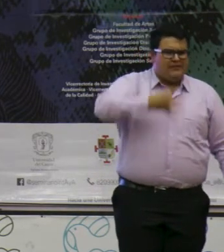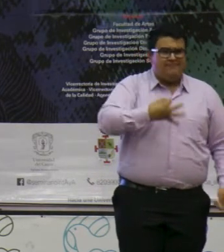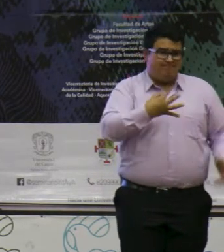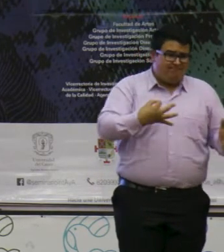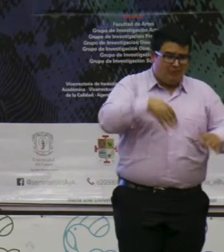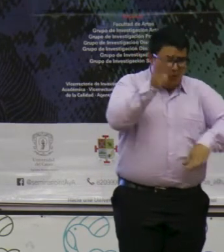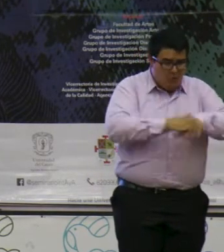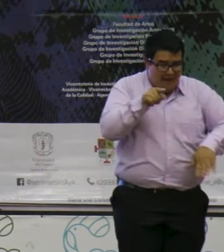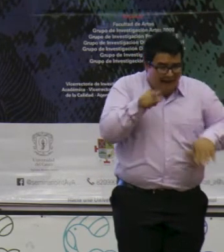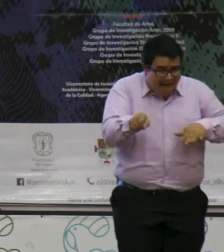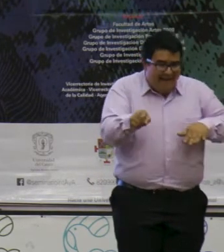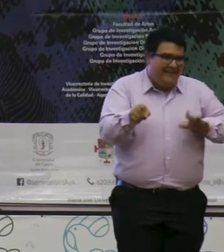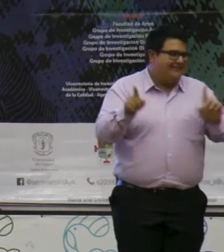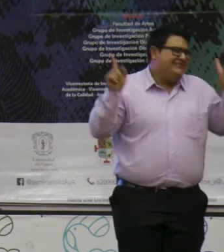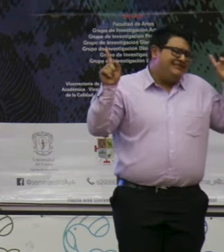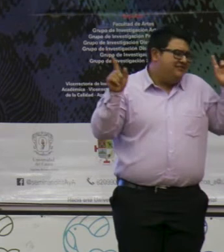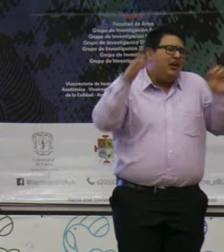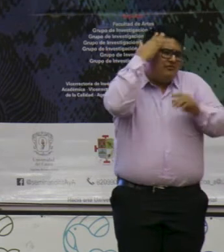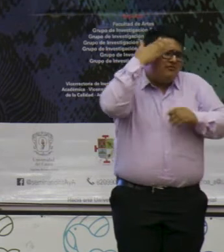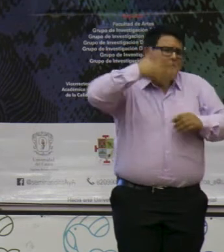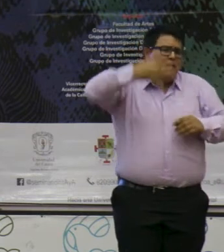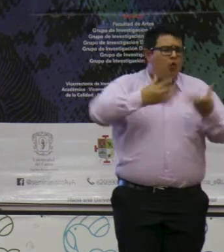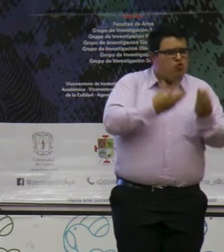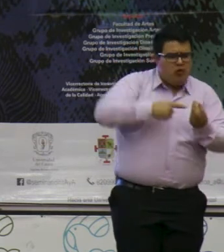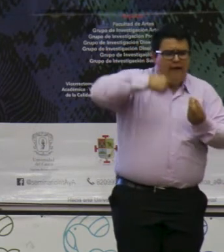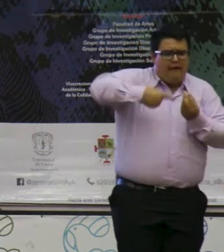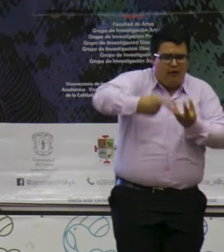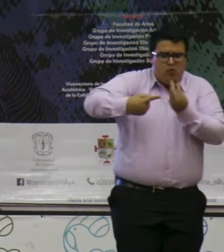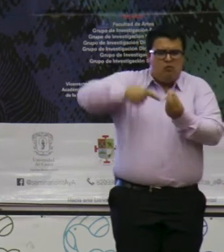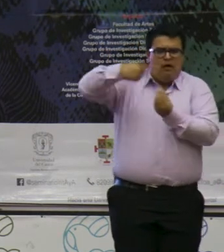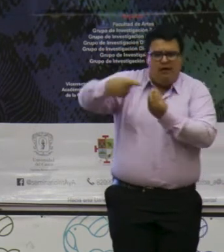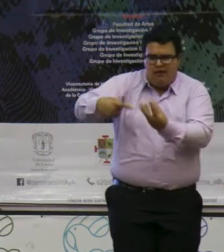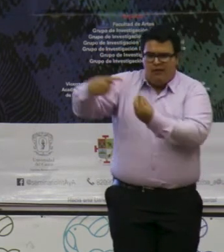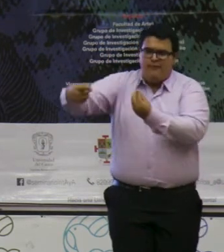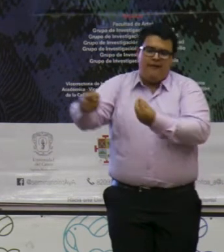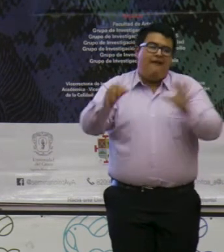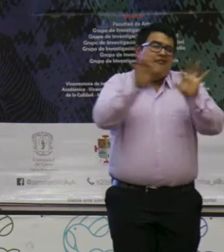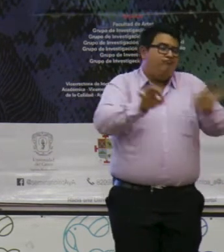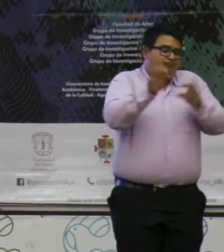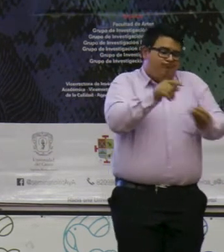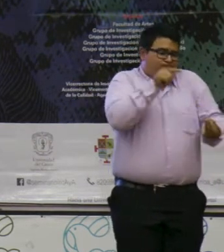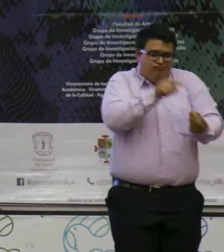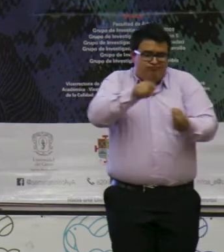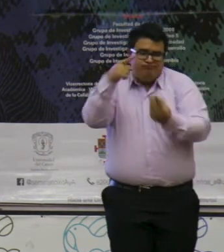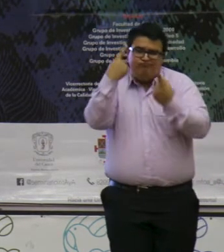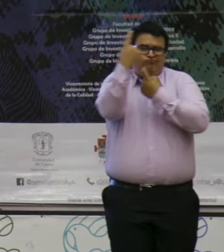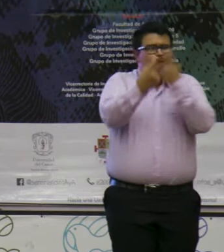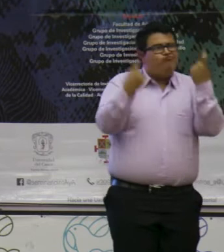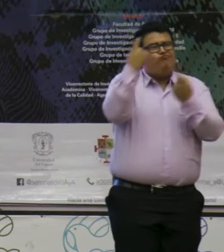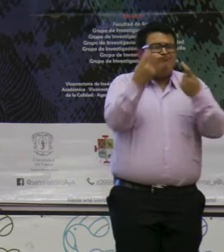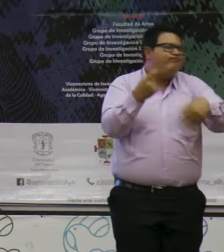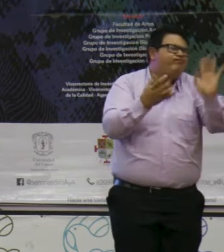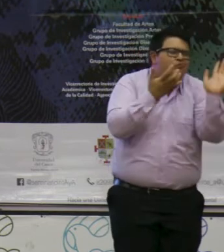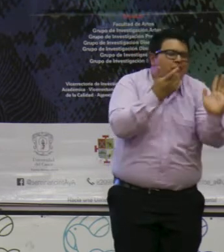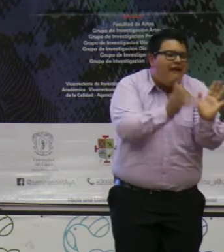es el mismo y hay que dejar que las generaciones vayan haciéndose las preguntas, pero sí hay unos arcos históricos muy interesantes de revisar. Entonces uno revisa, por ejemplo,